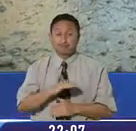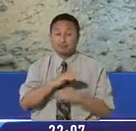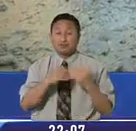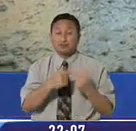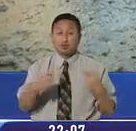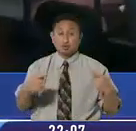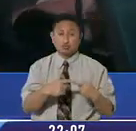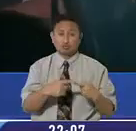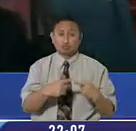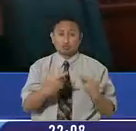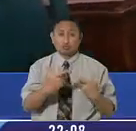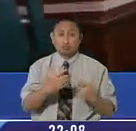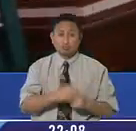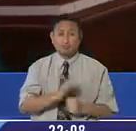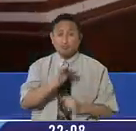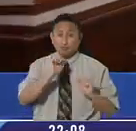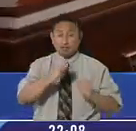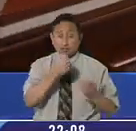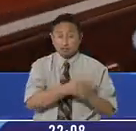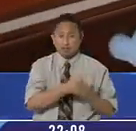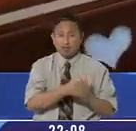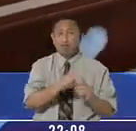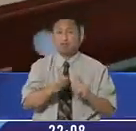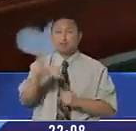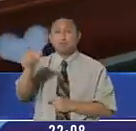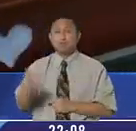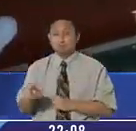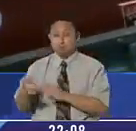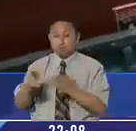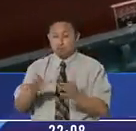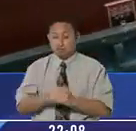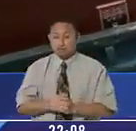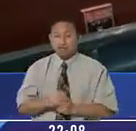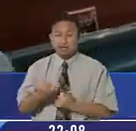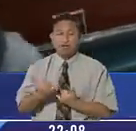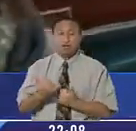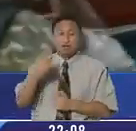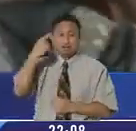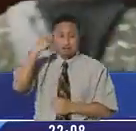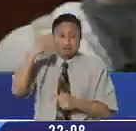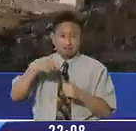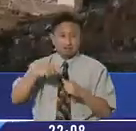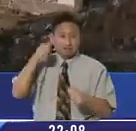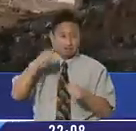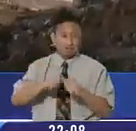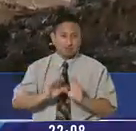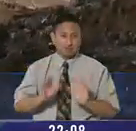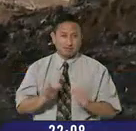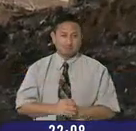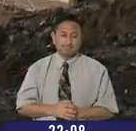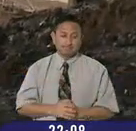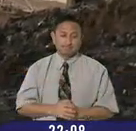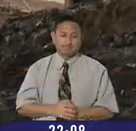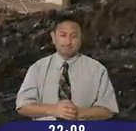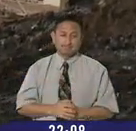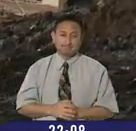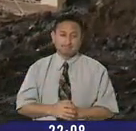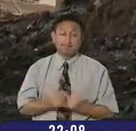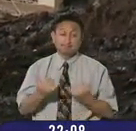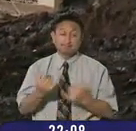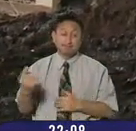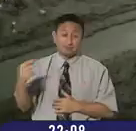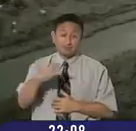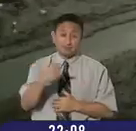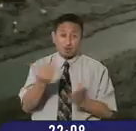puede recuperar, pero aquellos que se han ido solo quedan guardados en el corazón y en la mente de los suyos, esperando que una